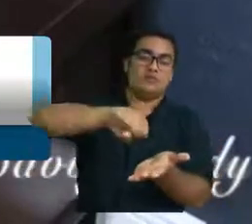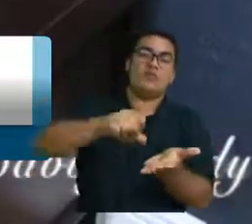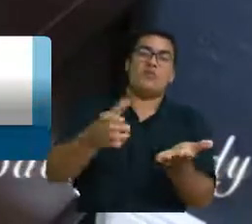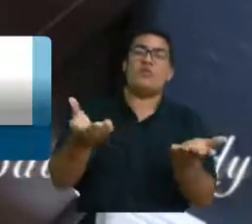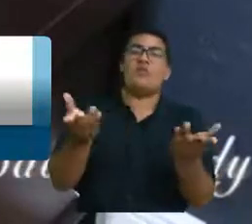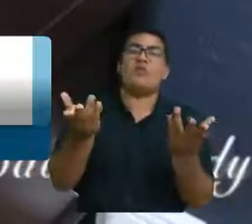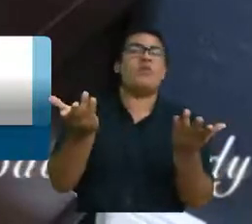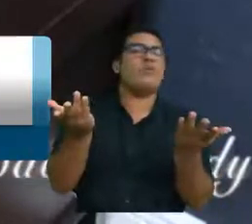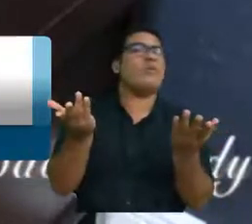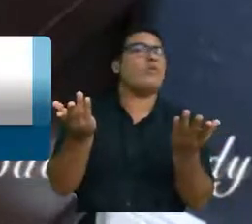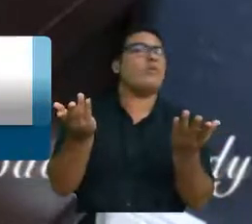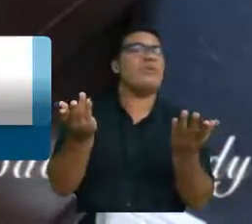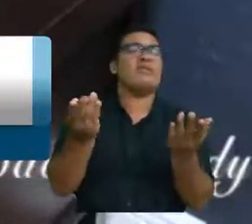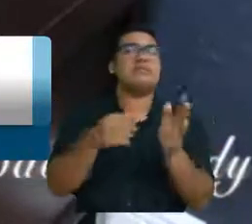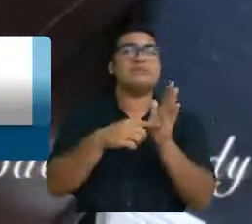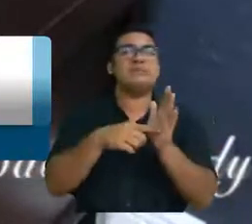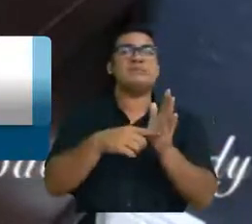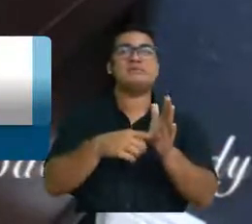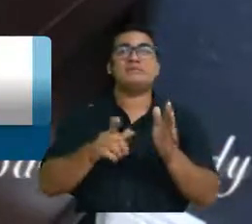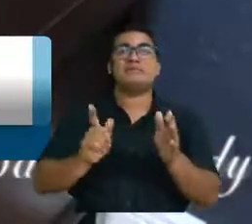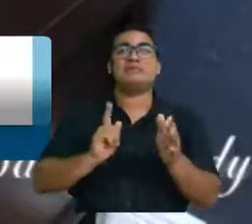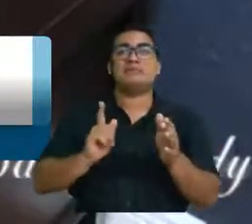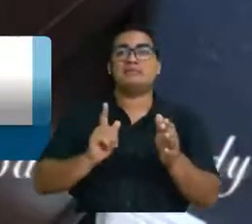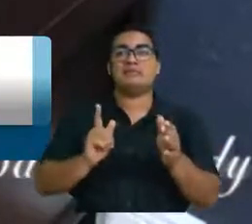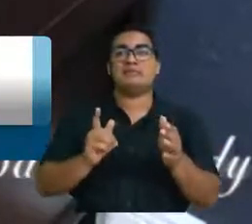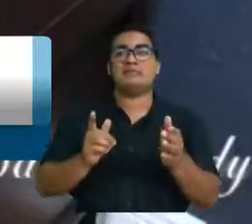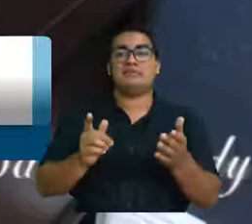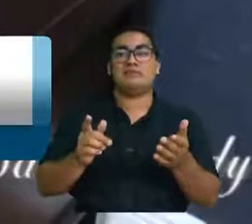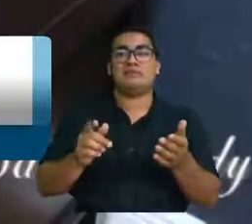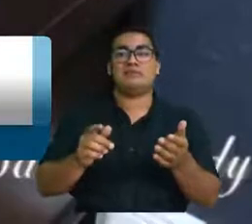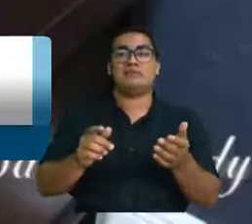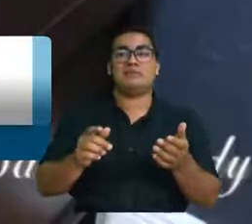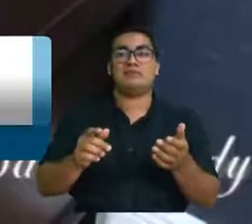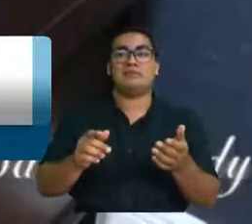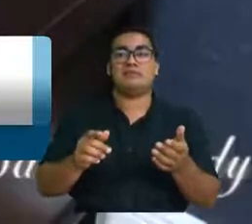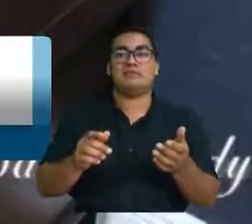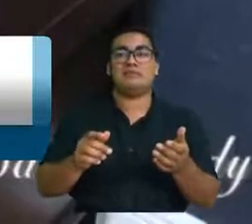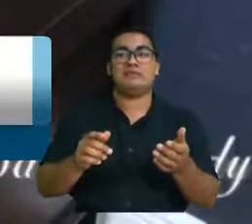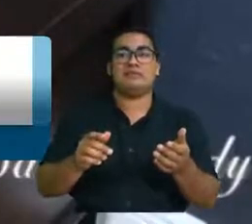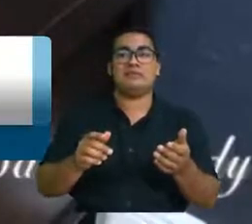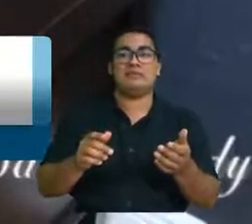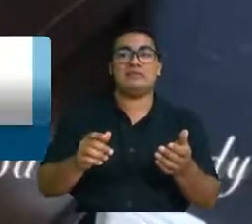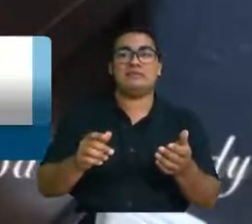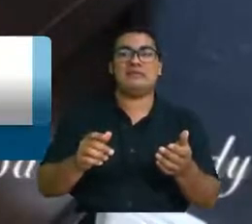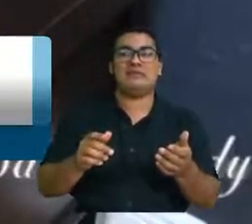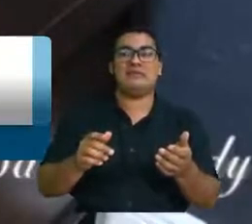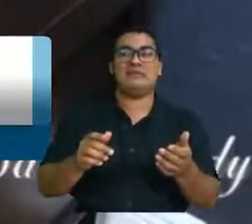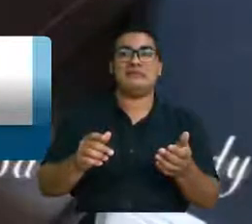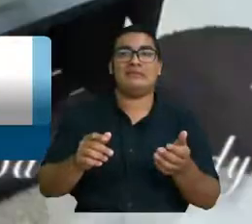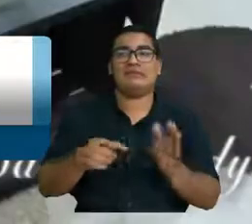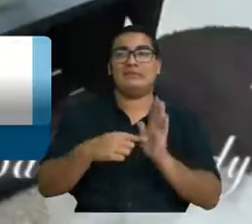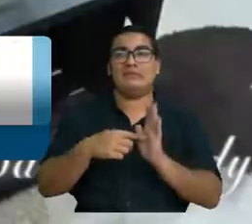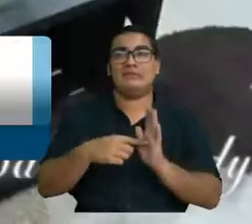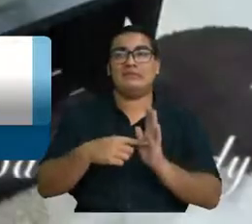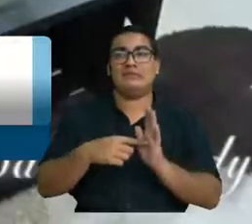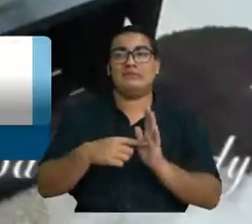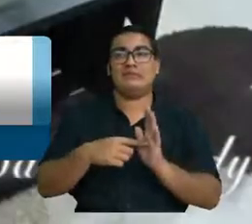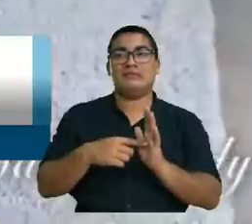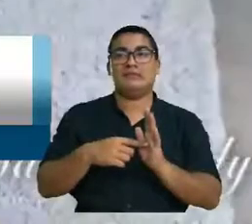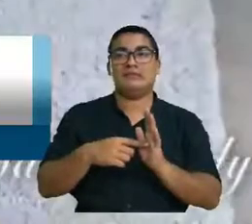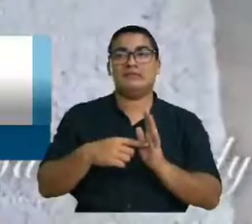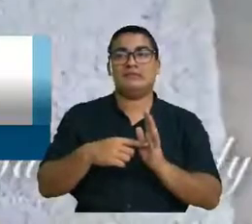decir. Si nosotros tenemos el dispensador del alcohol gel, es suficiente de una película de 2 a 3 ml en nuestras manos,